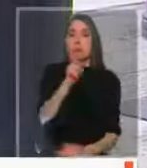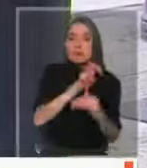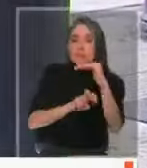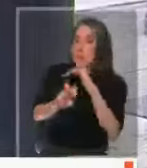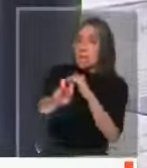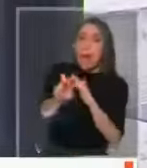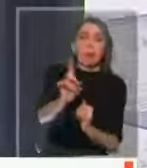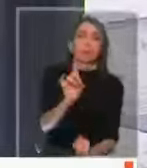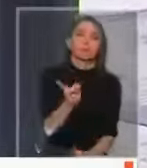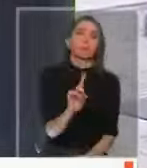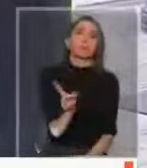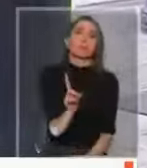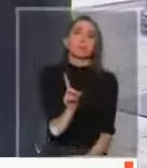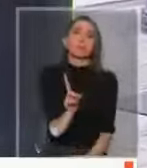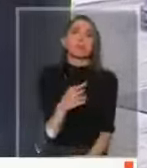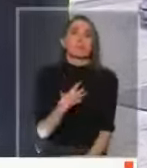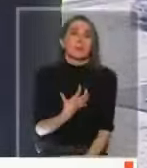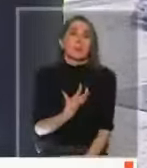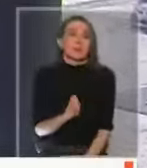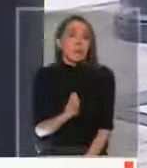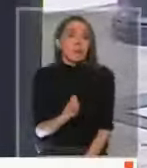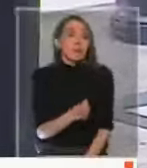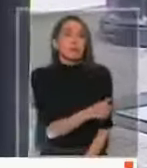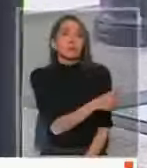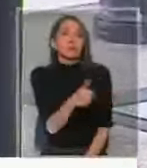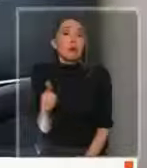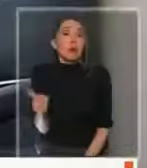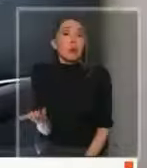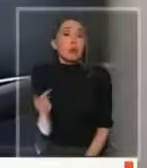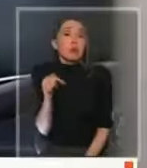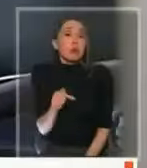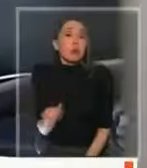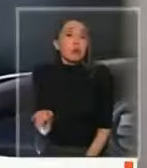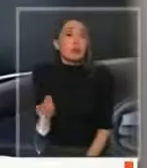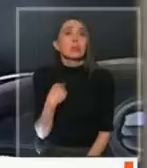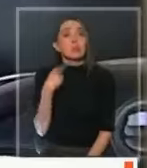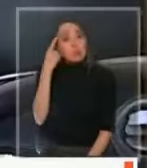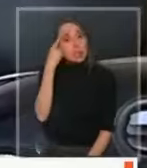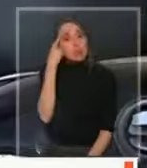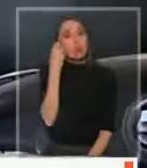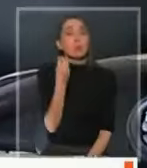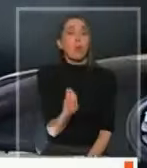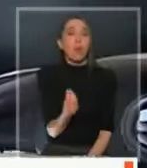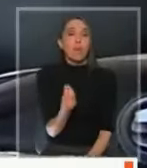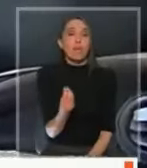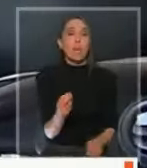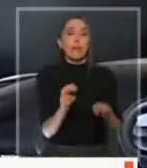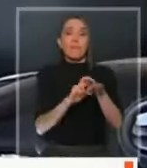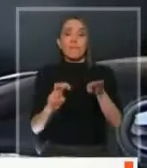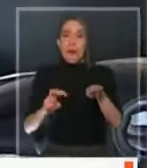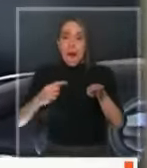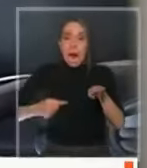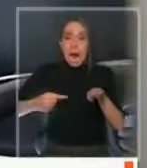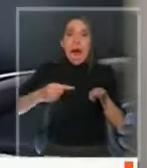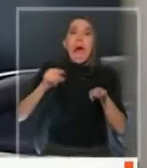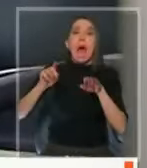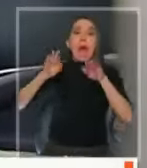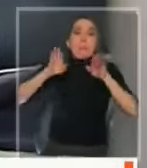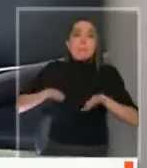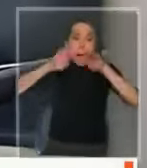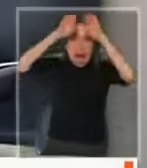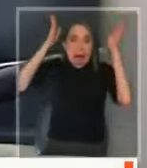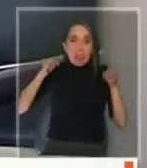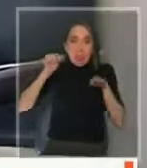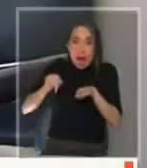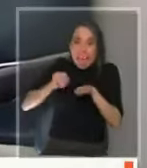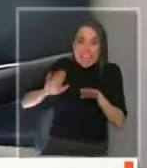Entonces, ese es el temor, yo creo, de todas las personas hoy en día. Me parece súper bien porque resguarda los episodios que puedan suceder